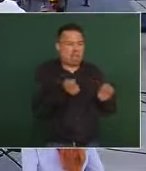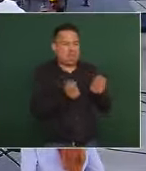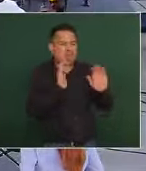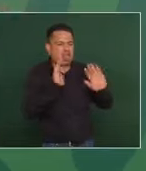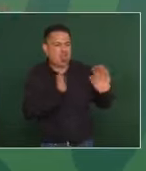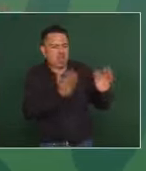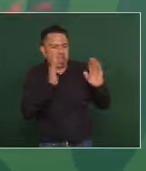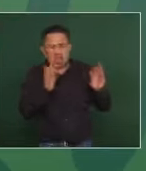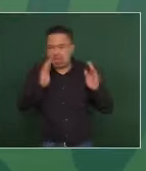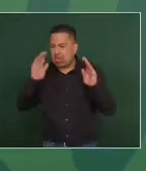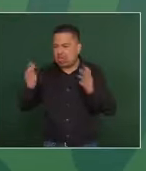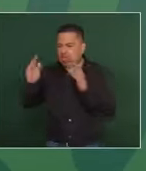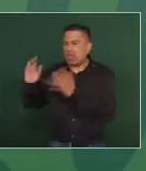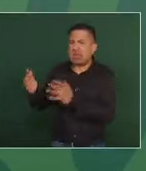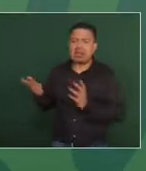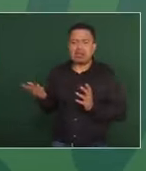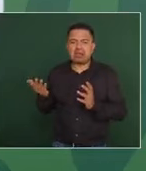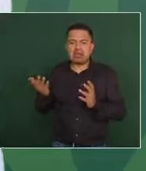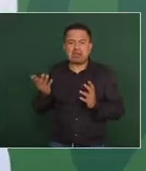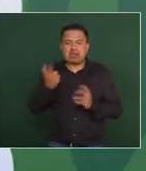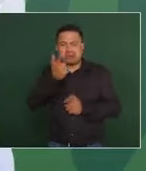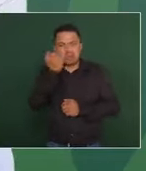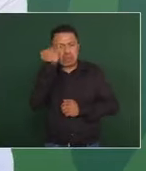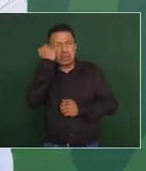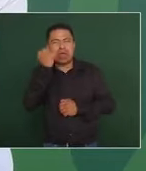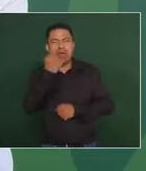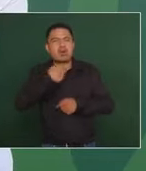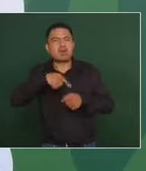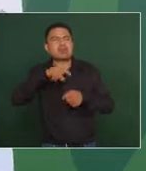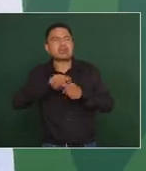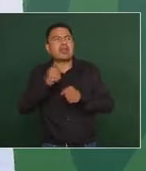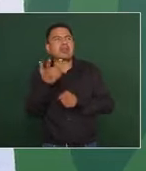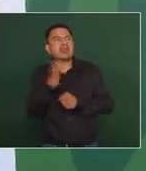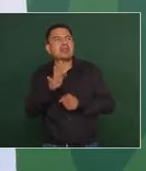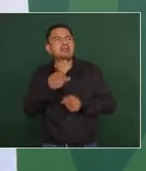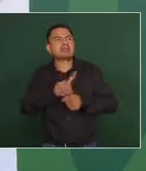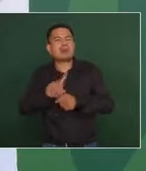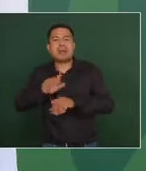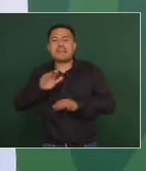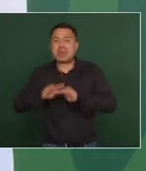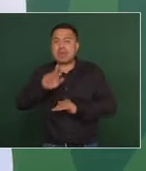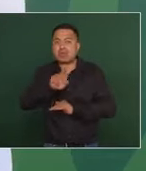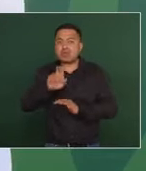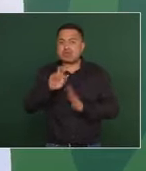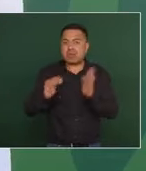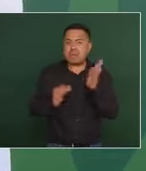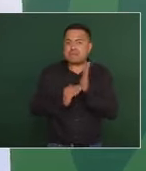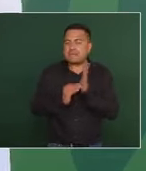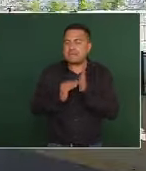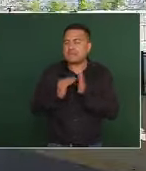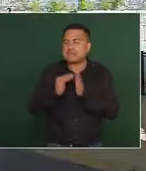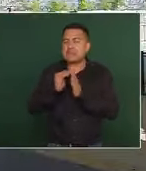Porque, ¿cómo imaginan ustedes que en una semana, 10 días, más de 200 millones